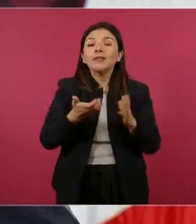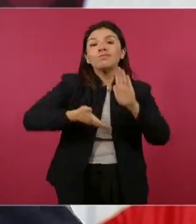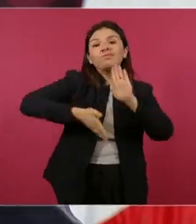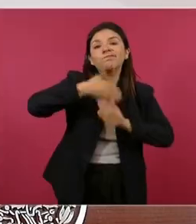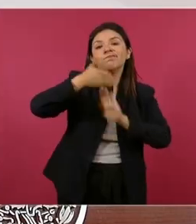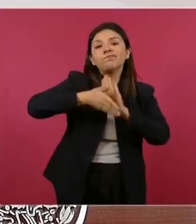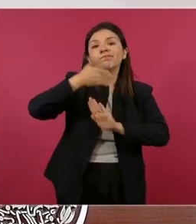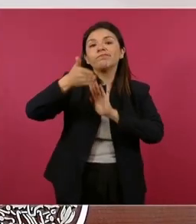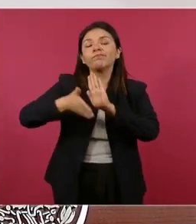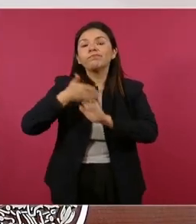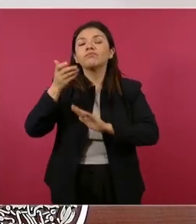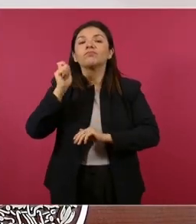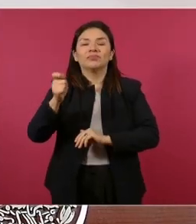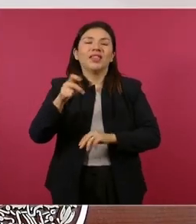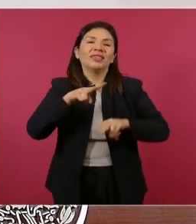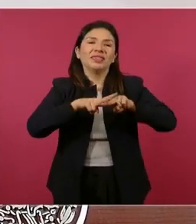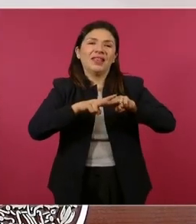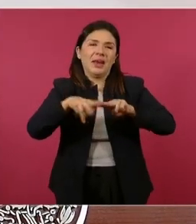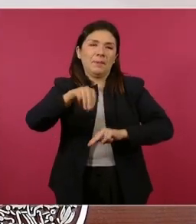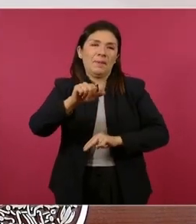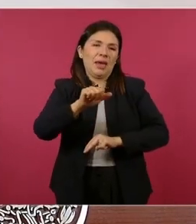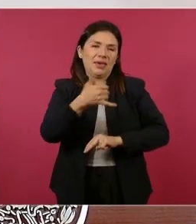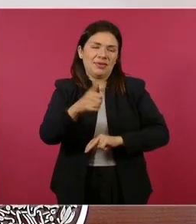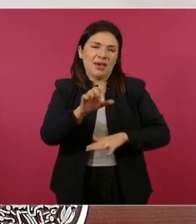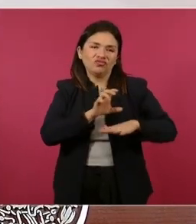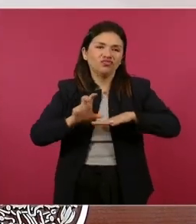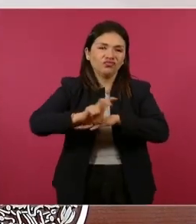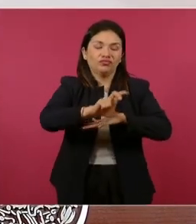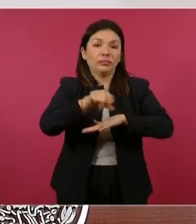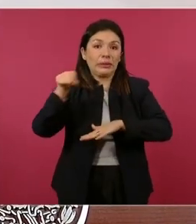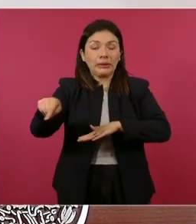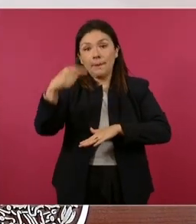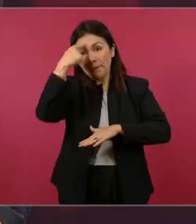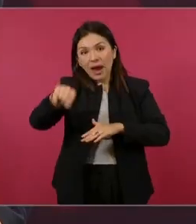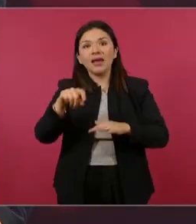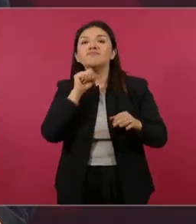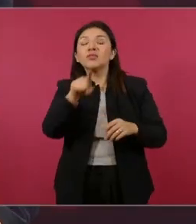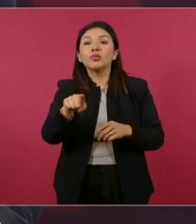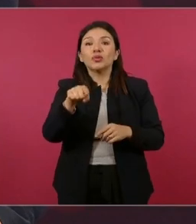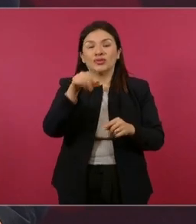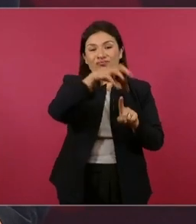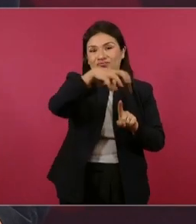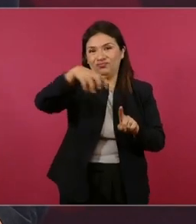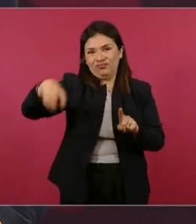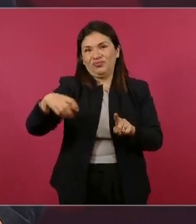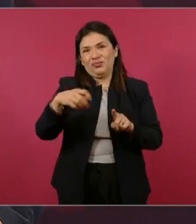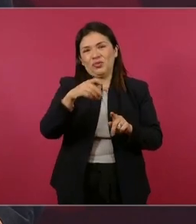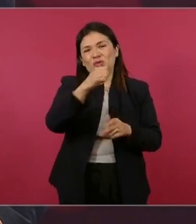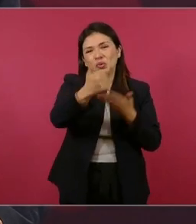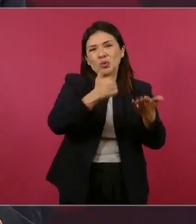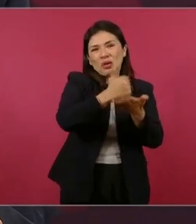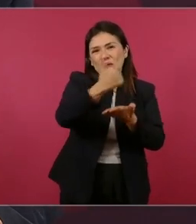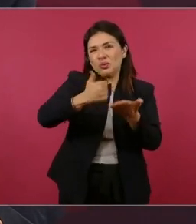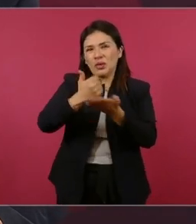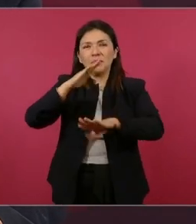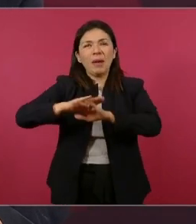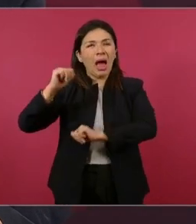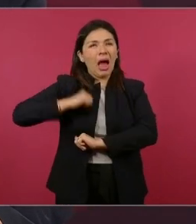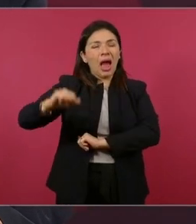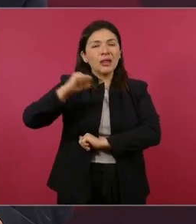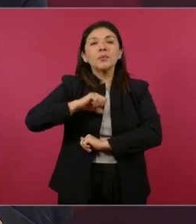construyendo el Tren Maya, que va a comunicar a todas estas ciudades